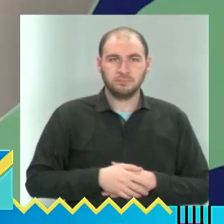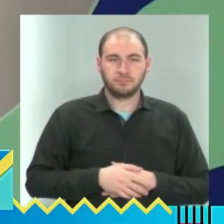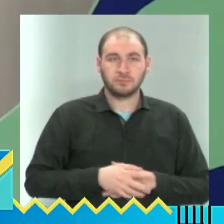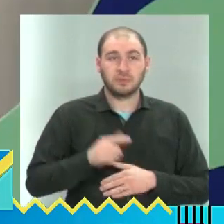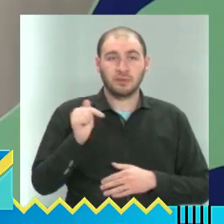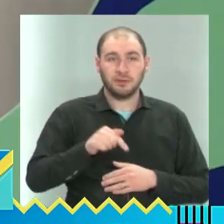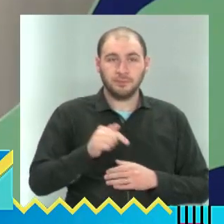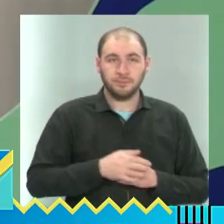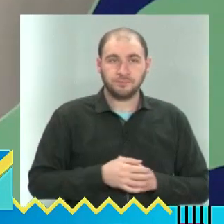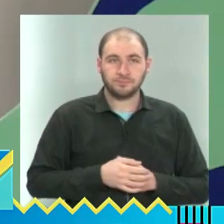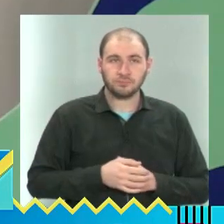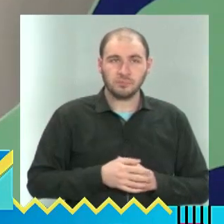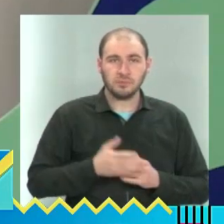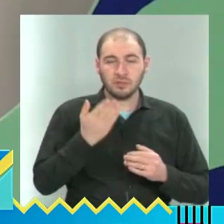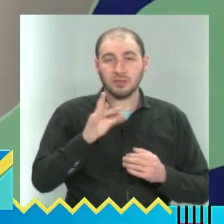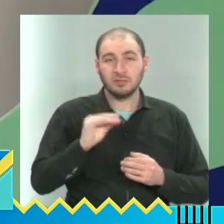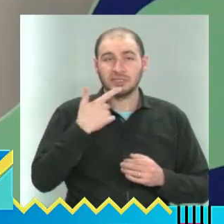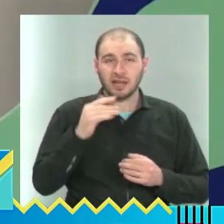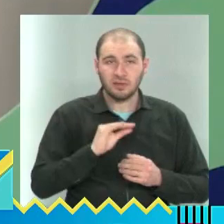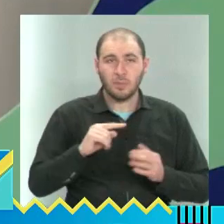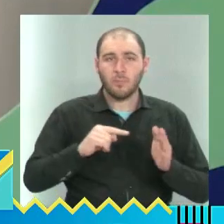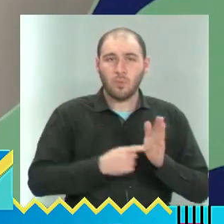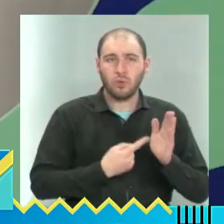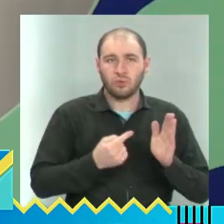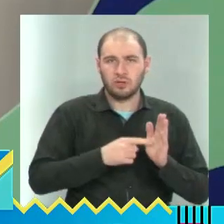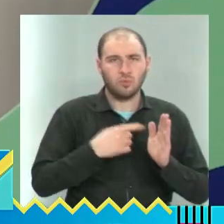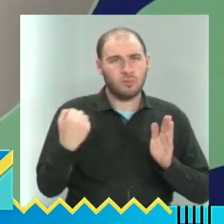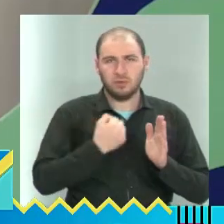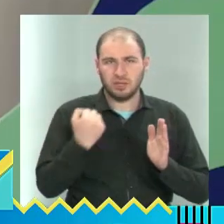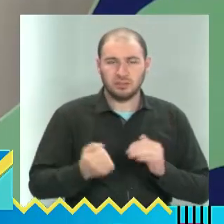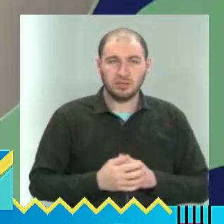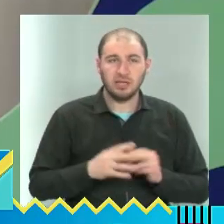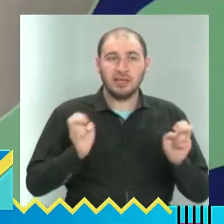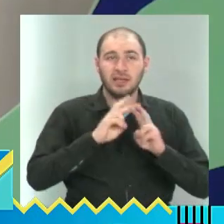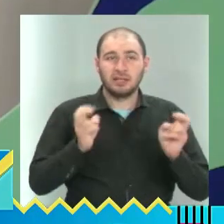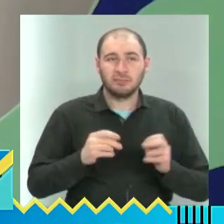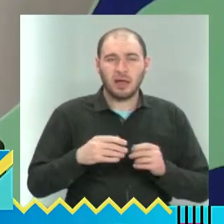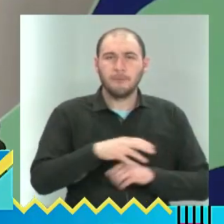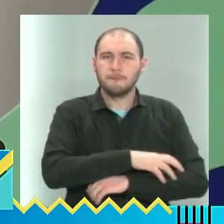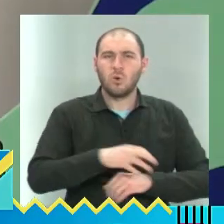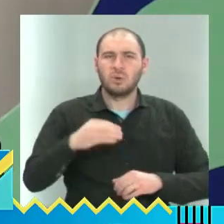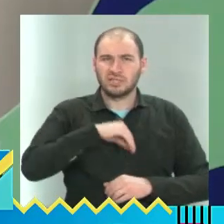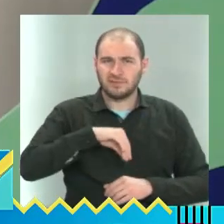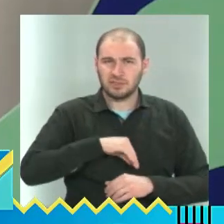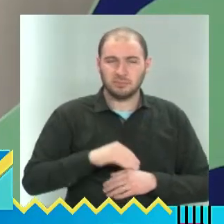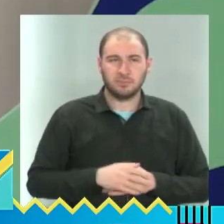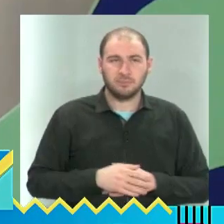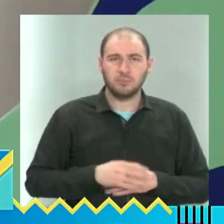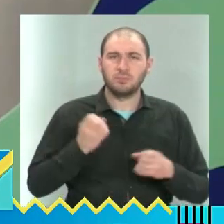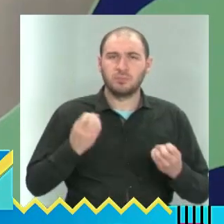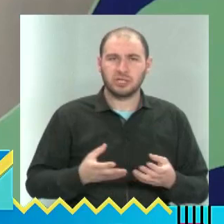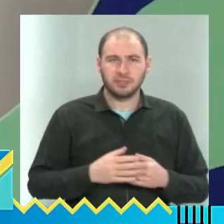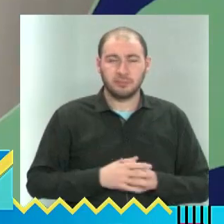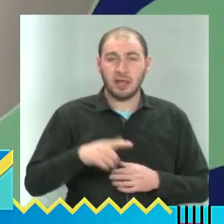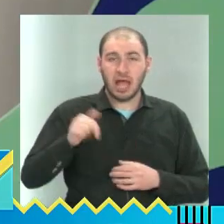allí los legisladores atacaron un punto que era bastante importante también, que era la cuestión de la vulnerabilidad de la víctima. Claro. Porque